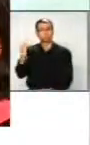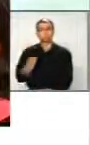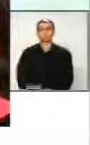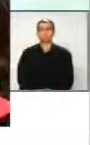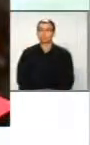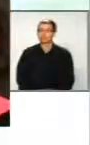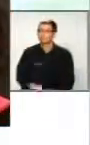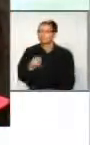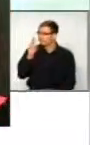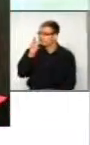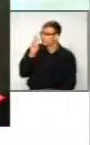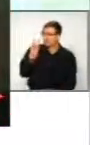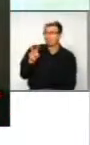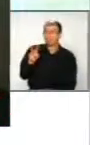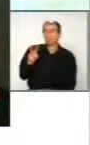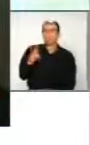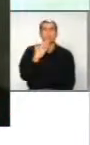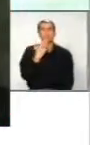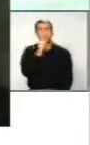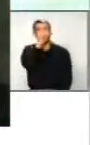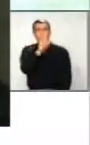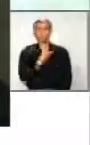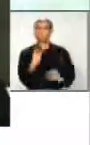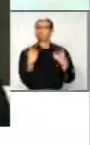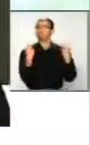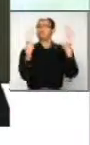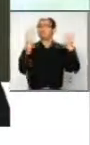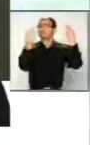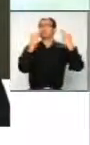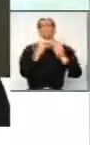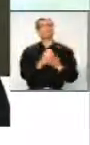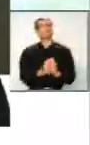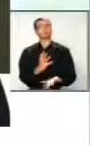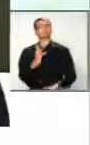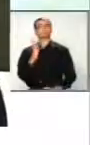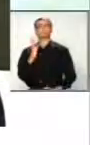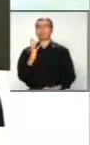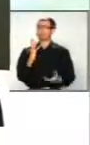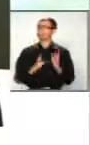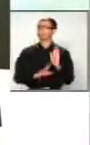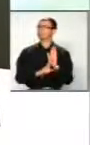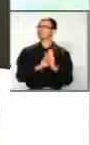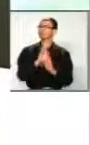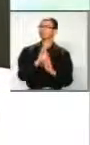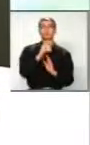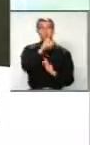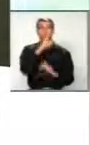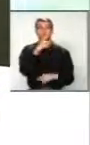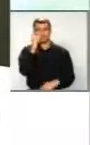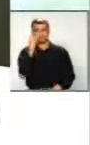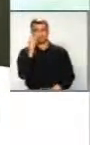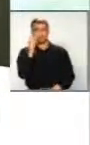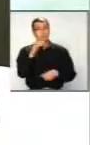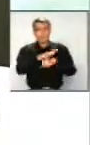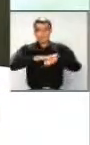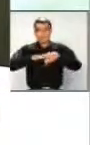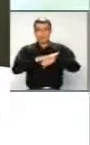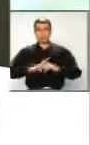mire usted que el protagonista famoso y exitoso de una telenovela por lo general no es un hombre ni calvo ni